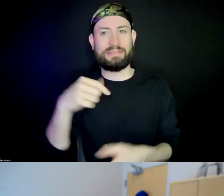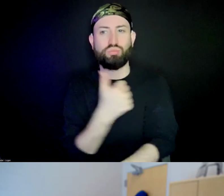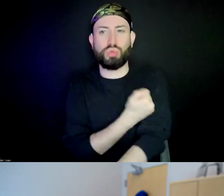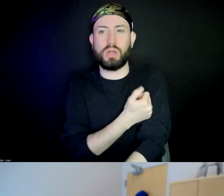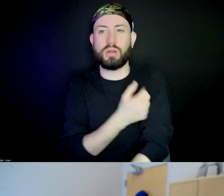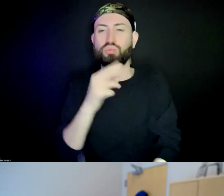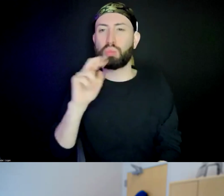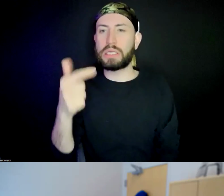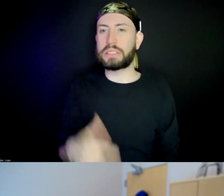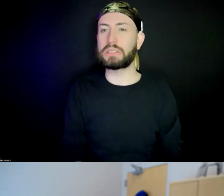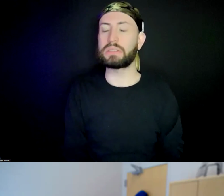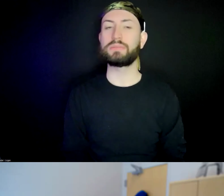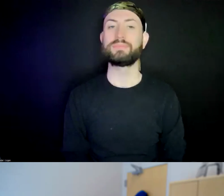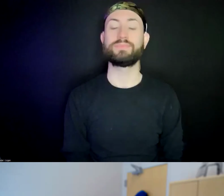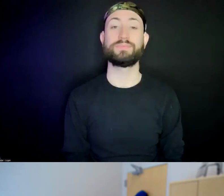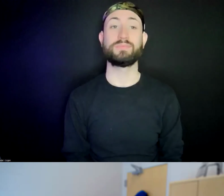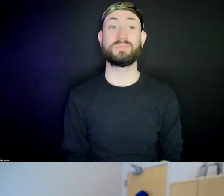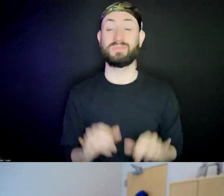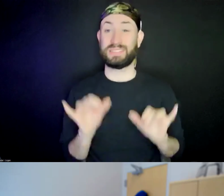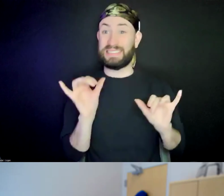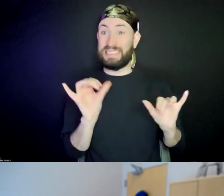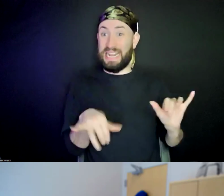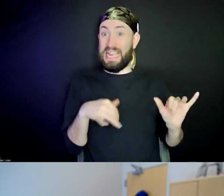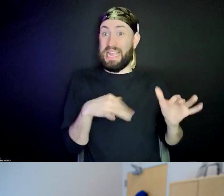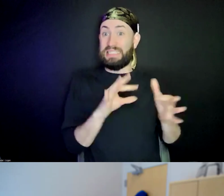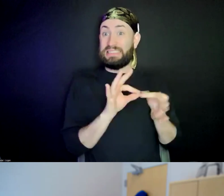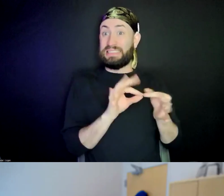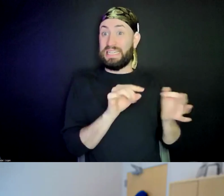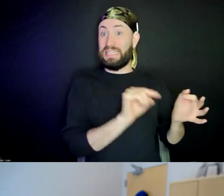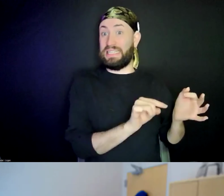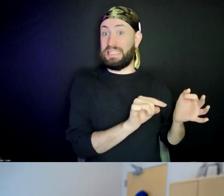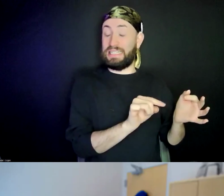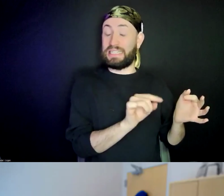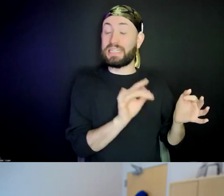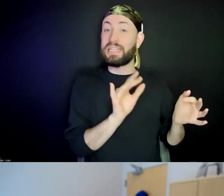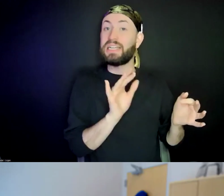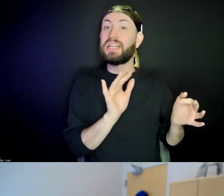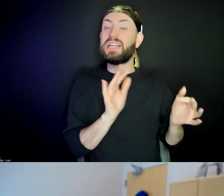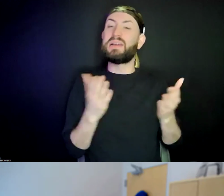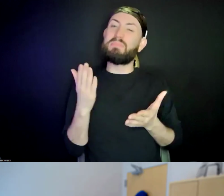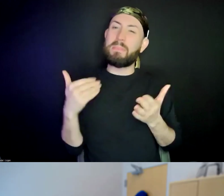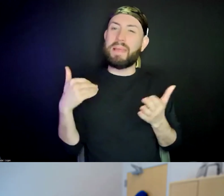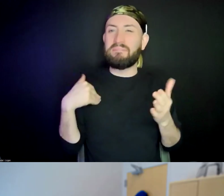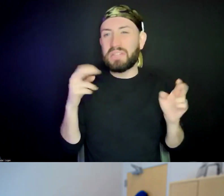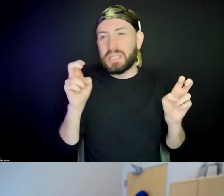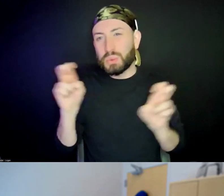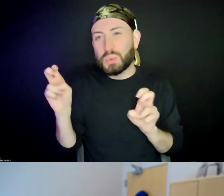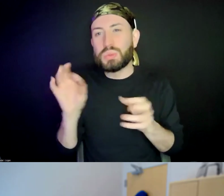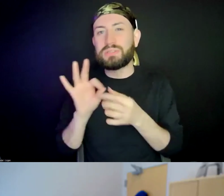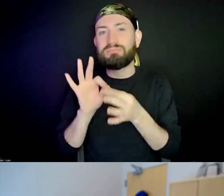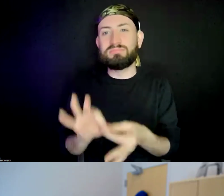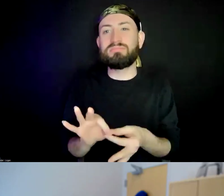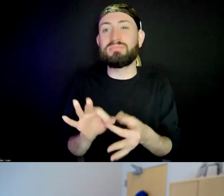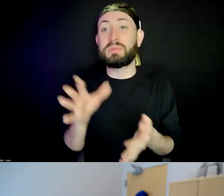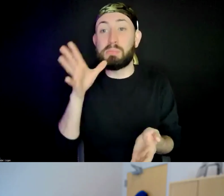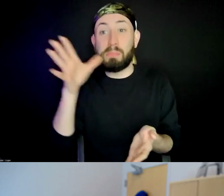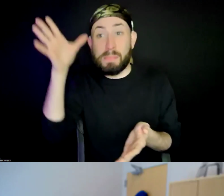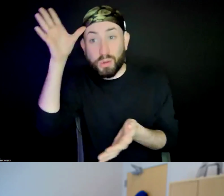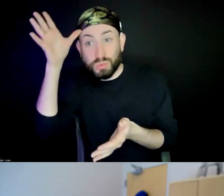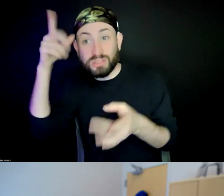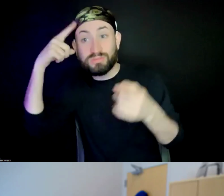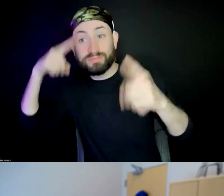los pacientes. En cuanto a la edad, todos los agentes, las edades están aprobadas para el uso de PrEP. Hay